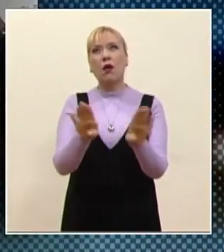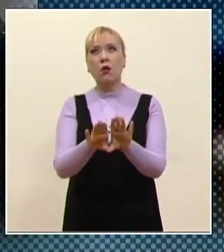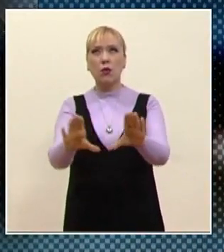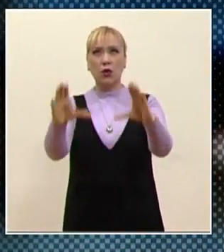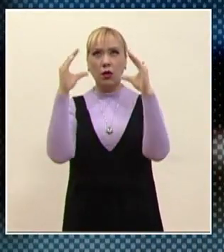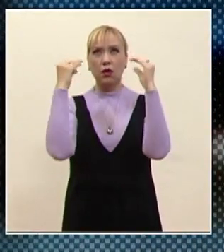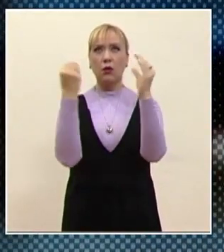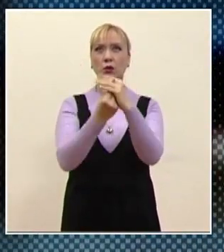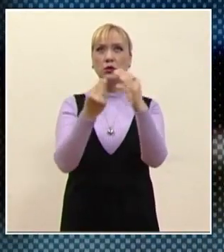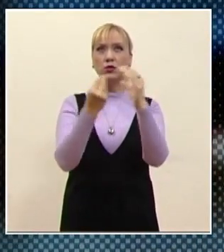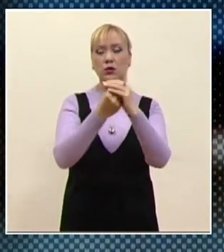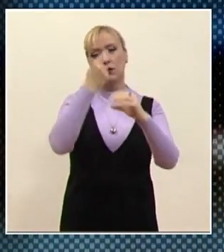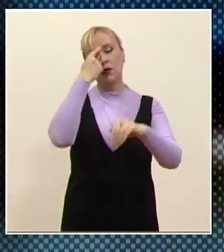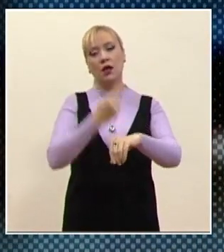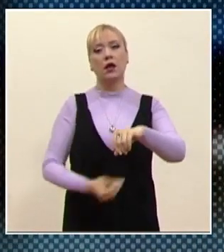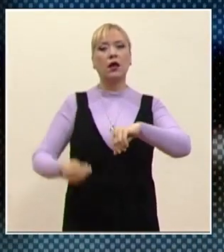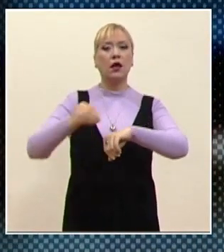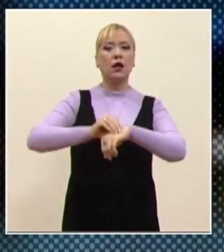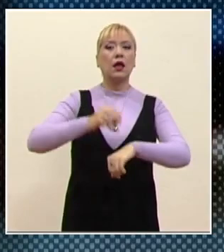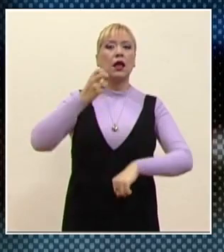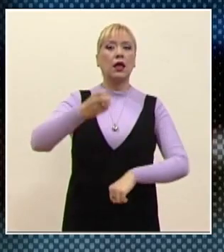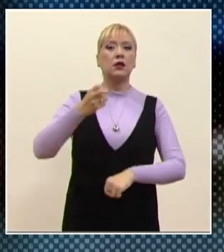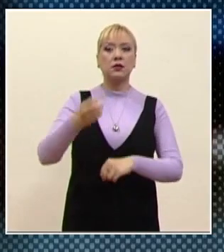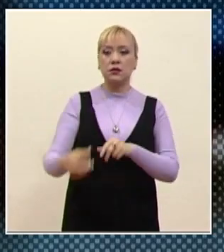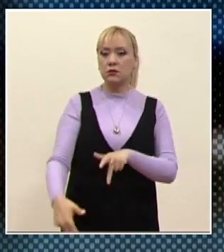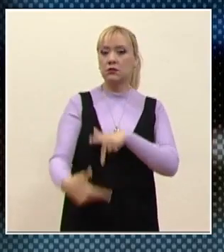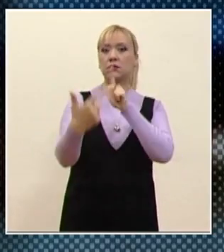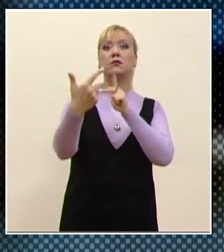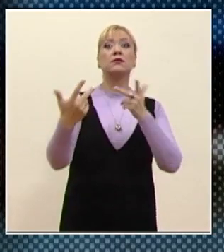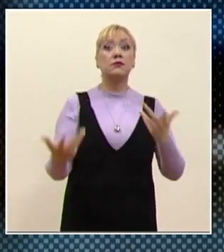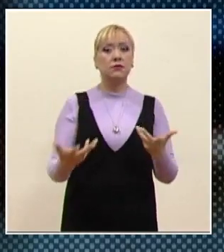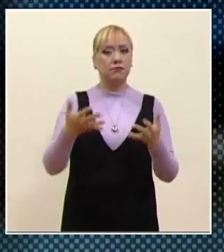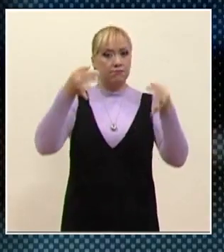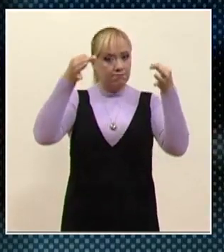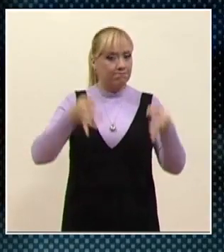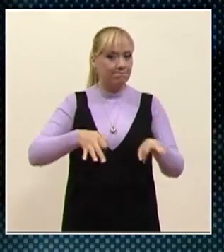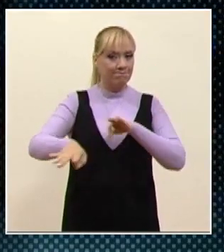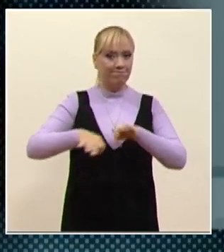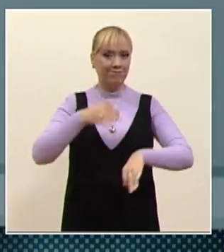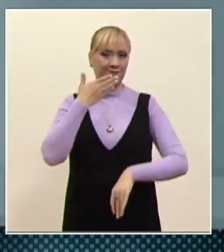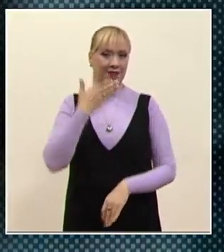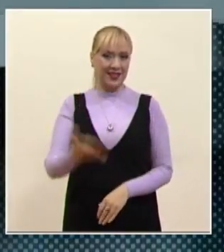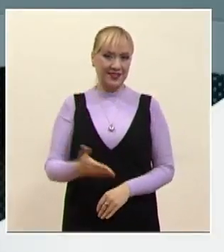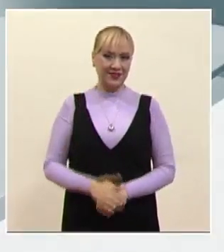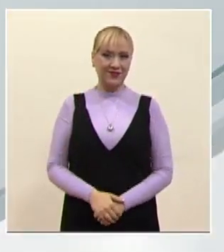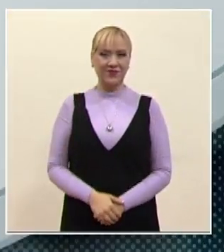materia y su aplicación en la justicia digital para eficientar la impartición de justicia.